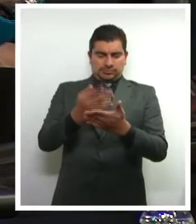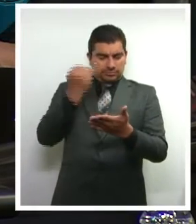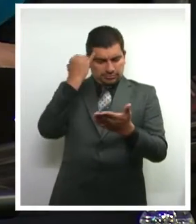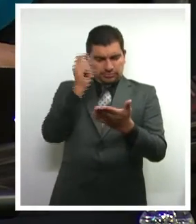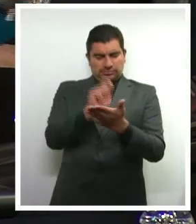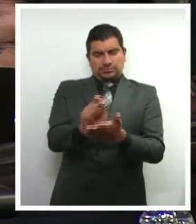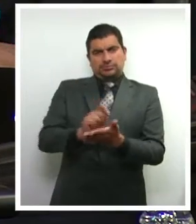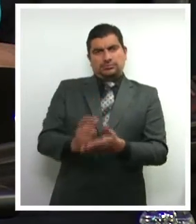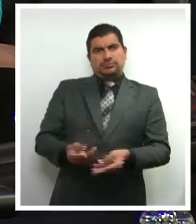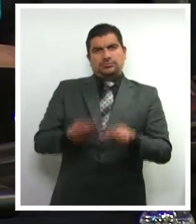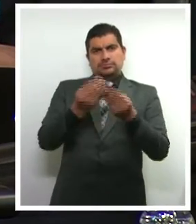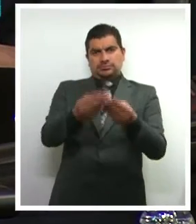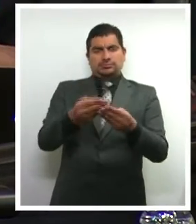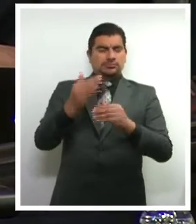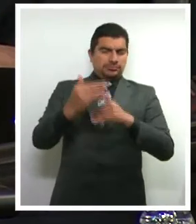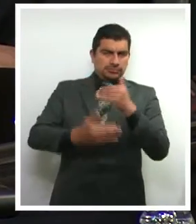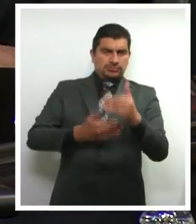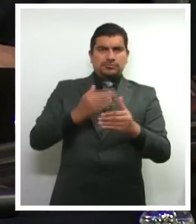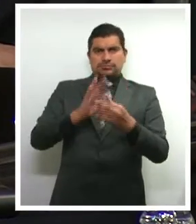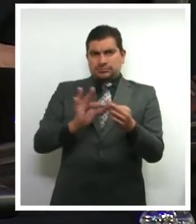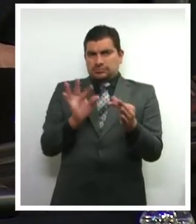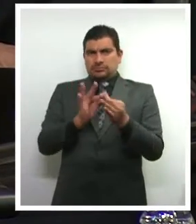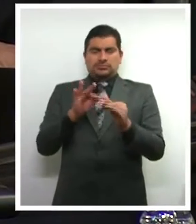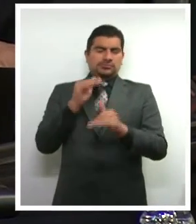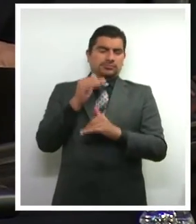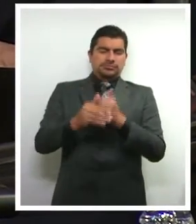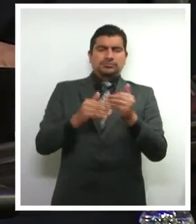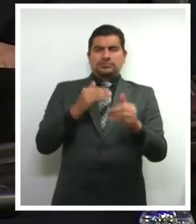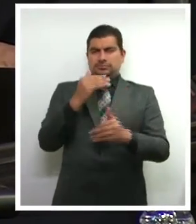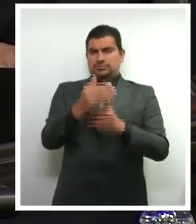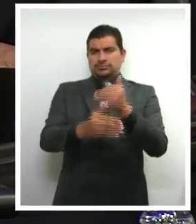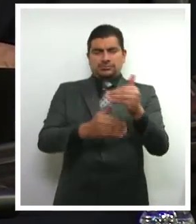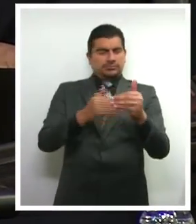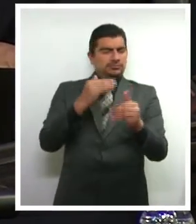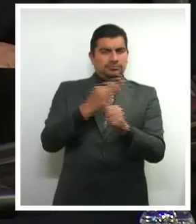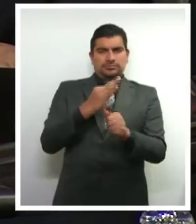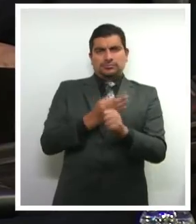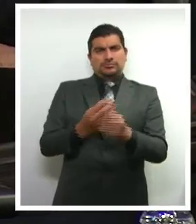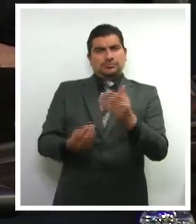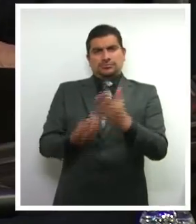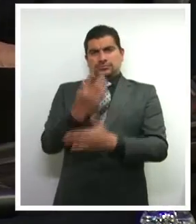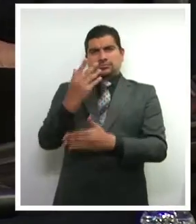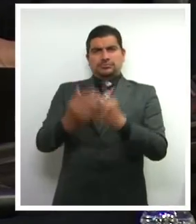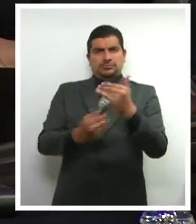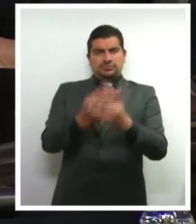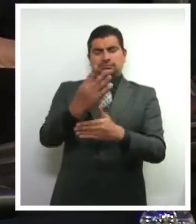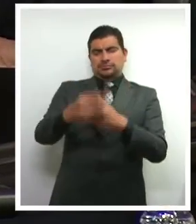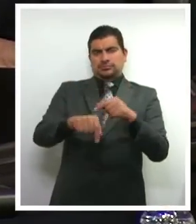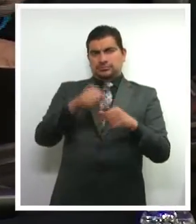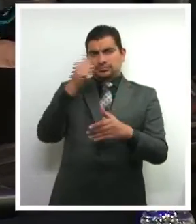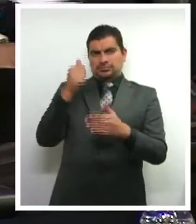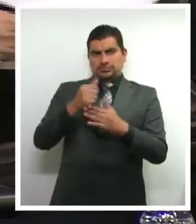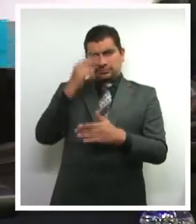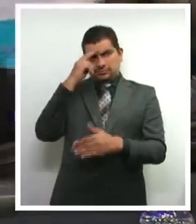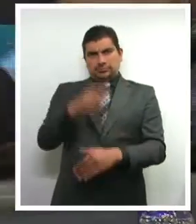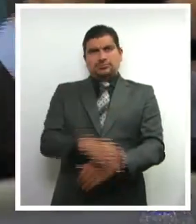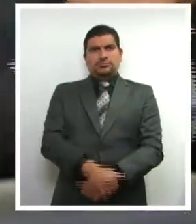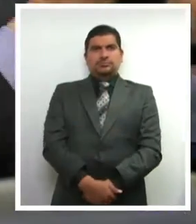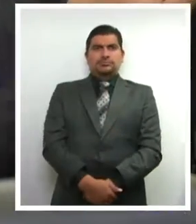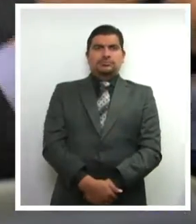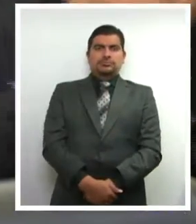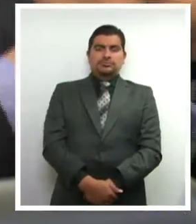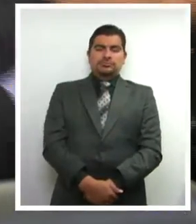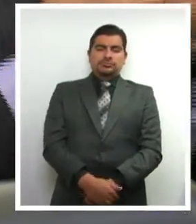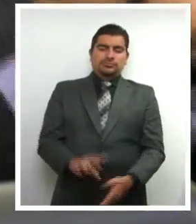iniciativa y empezar a hablar en términos de avance y de nuevas tecnologías en la Ciudad de México.